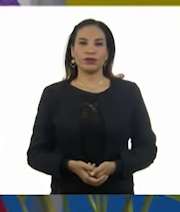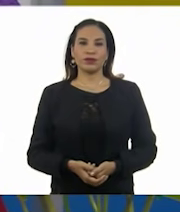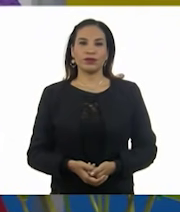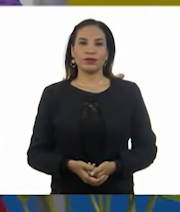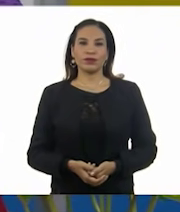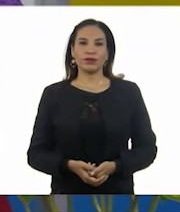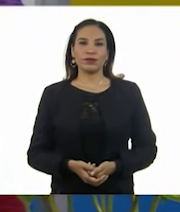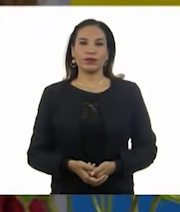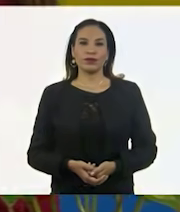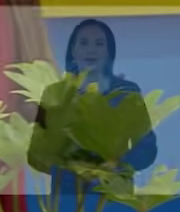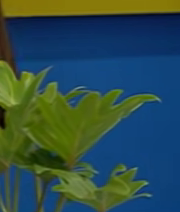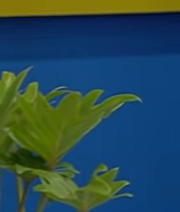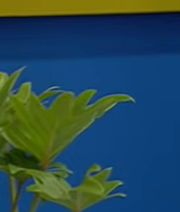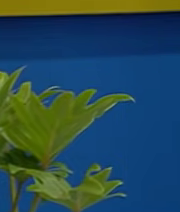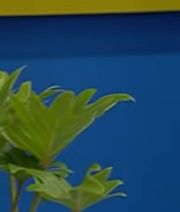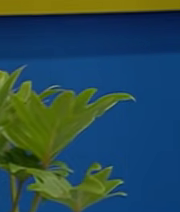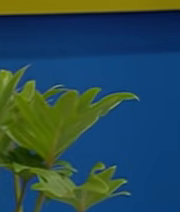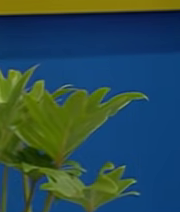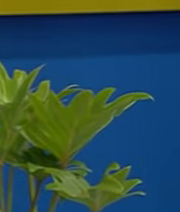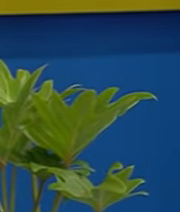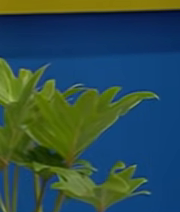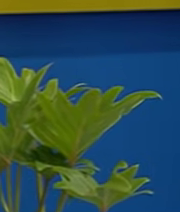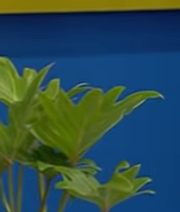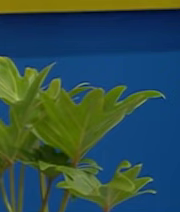dos. Tres, Tres,